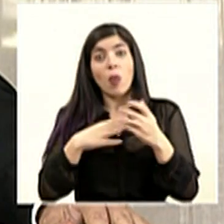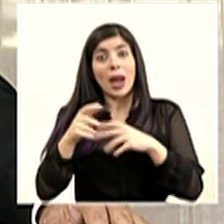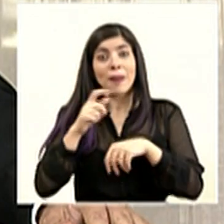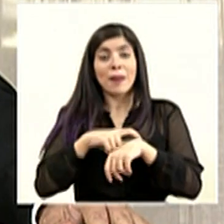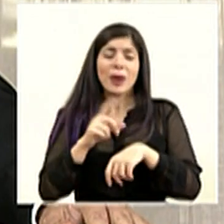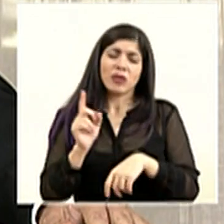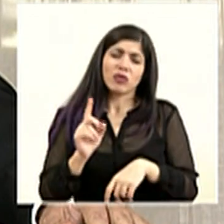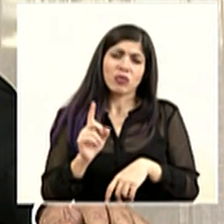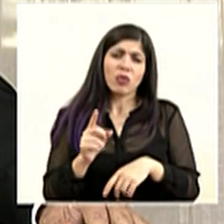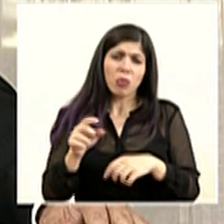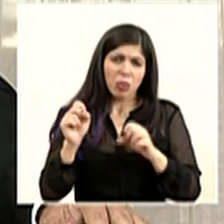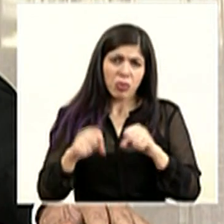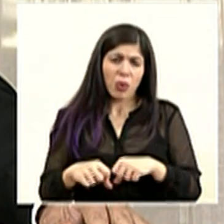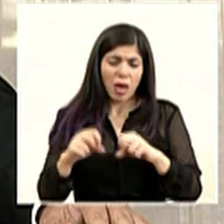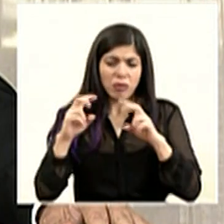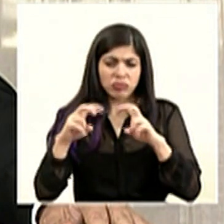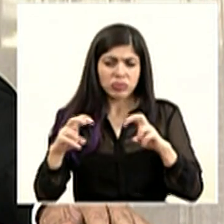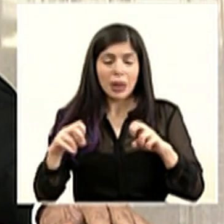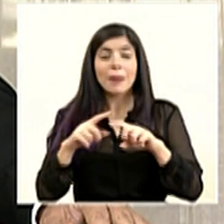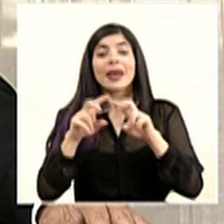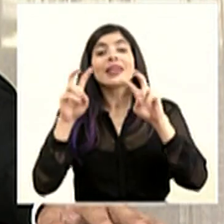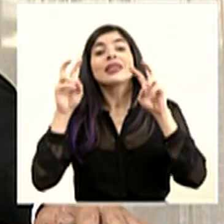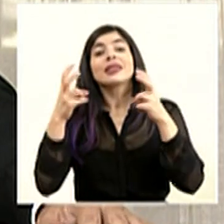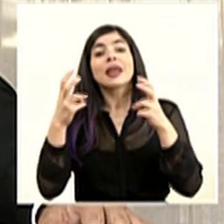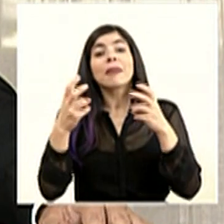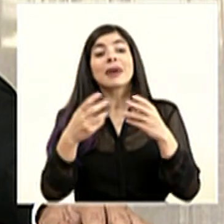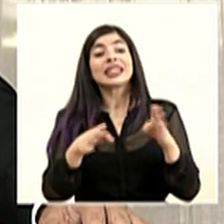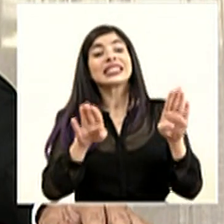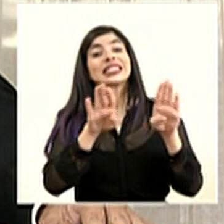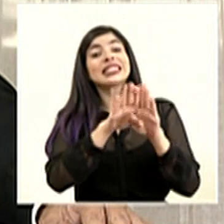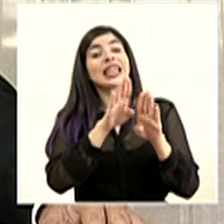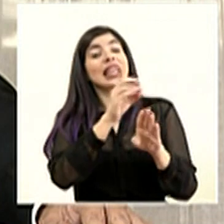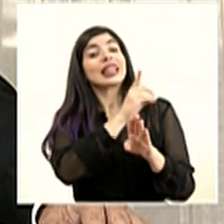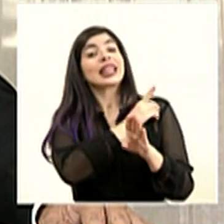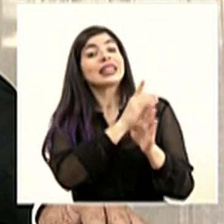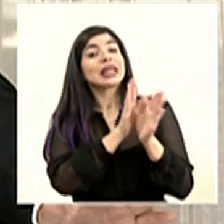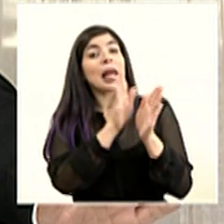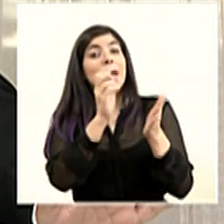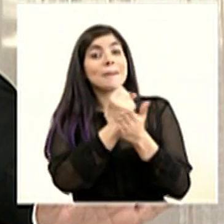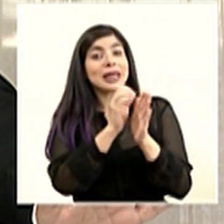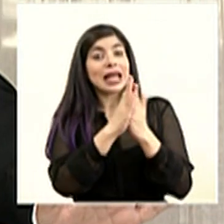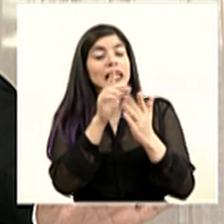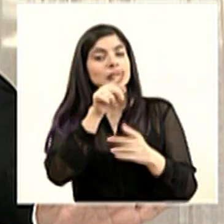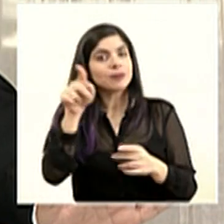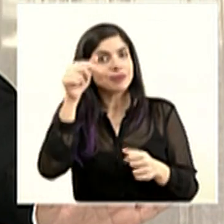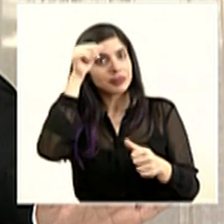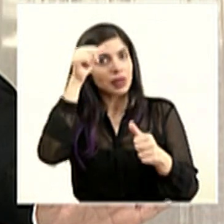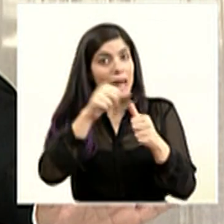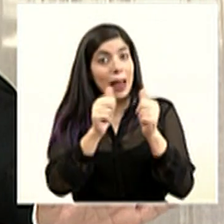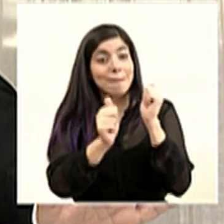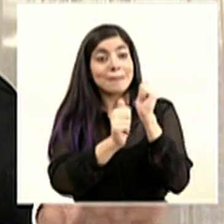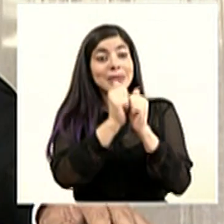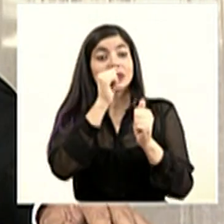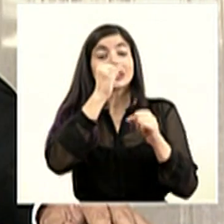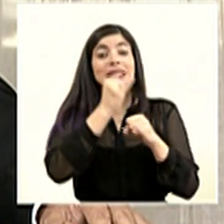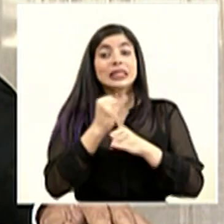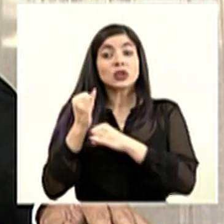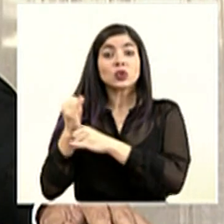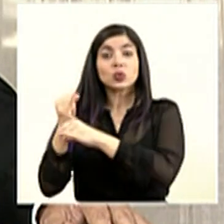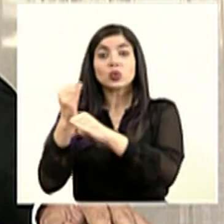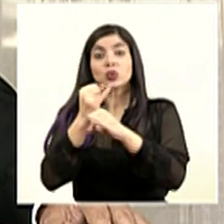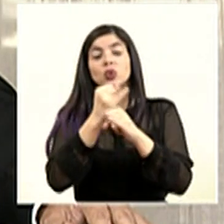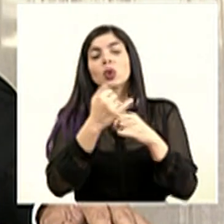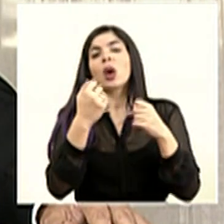momento. Respecto al tema del cierre de la Dirección General de Migración, debemos recordar que la mayoría de las instituciones están